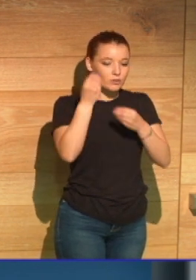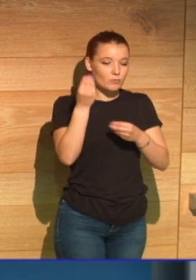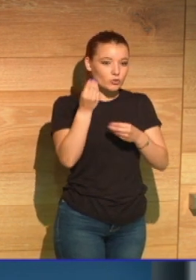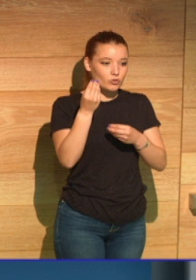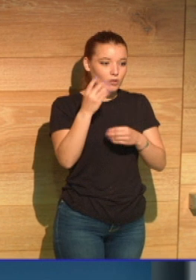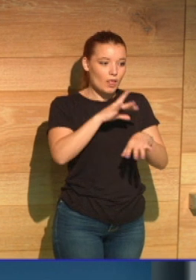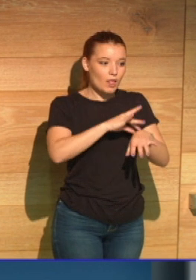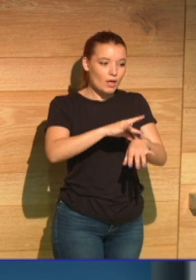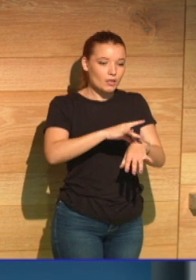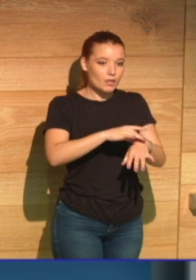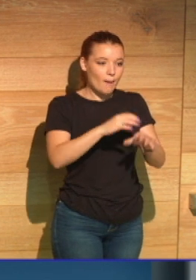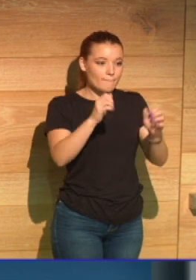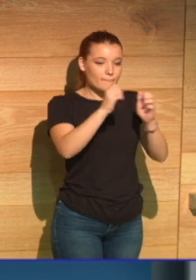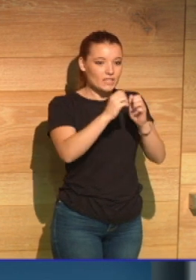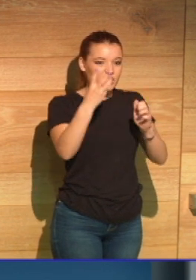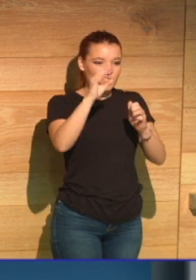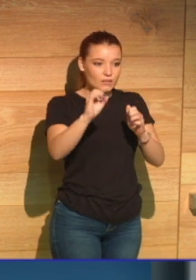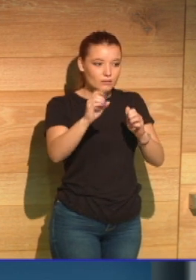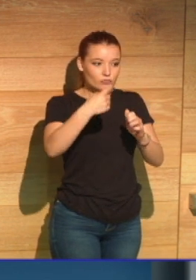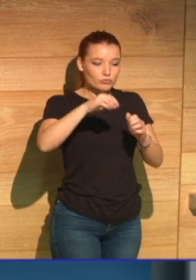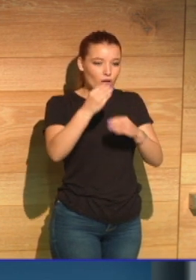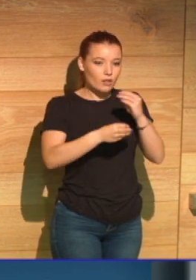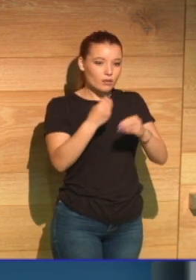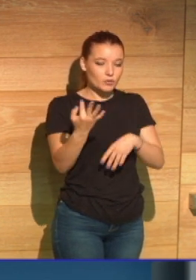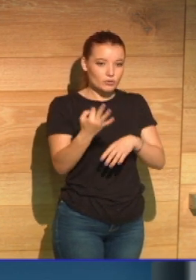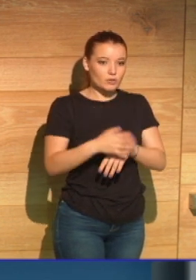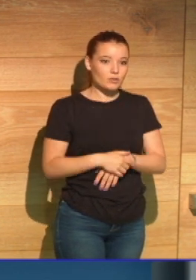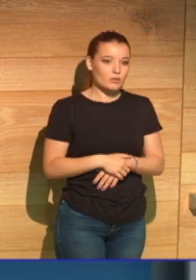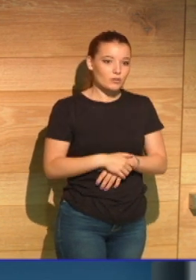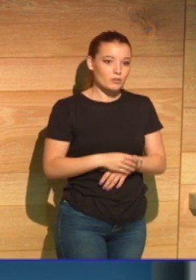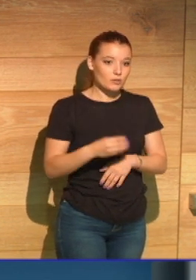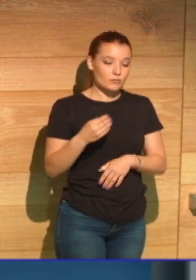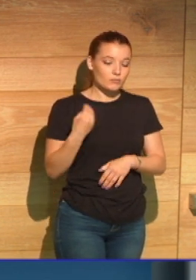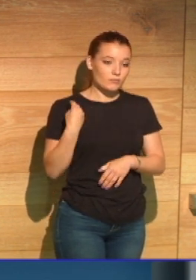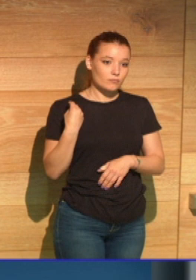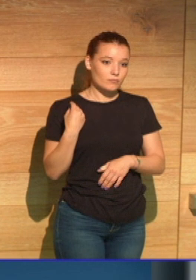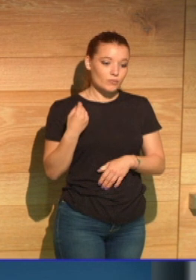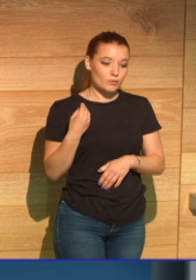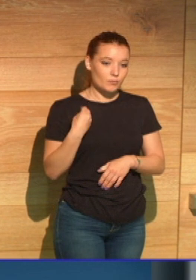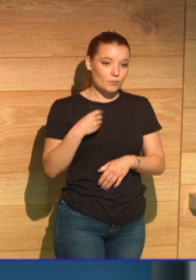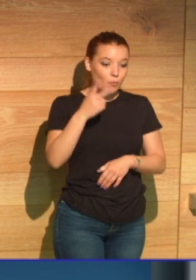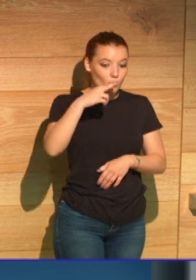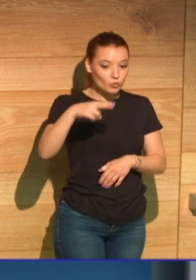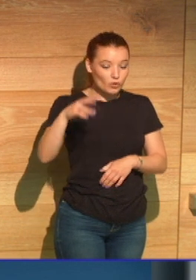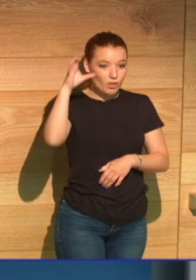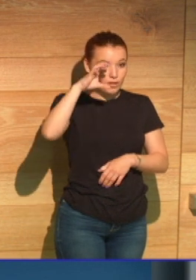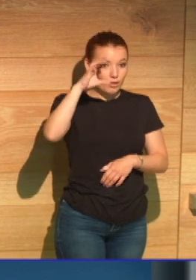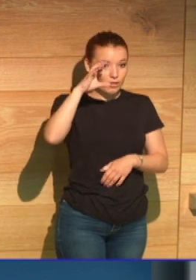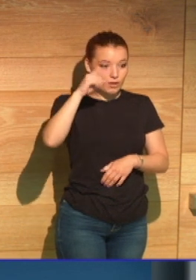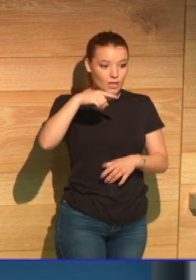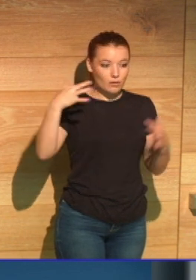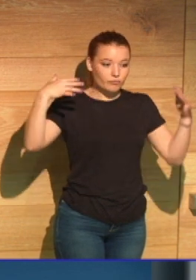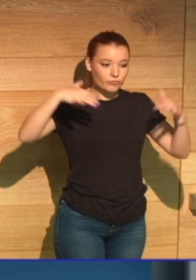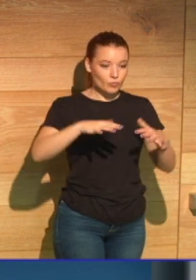Agenda 2030. Un elemento que había salido en la discusión de la gran cumbre internacional de centros y museos de ciencia, que rediscutía, es